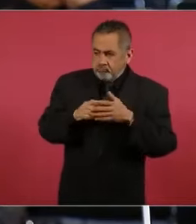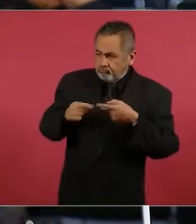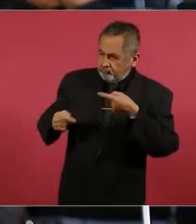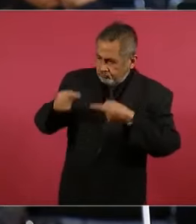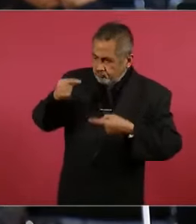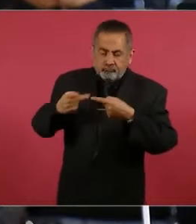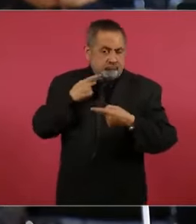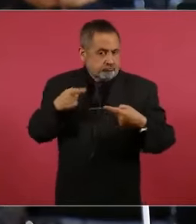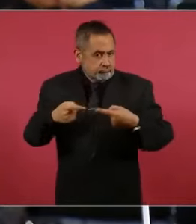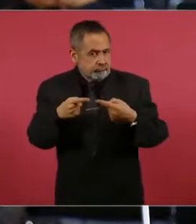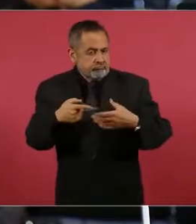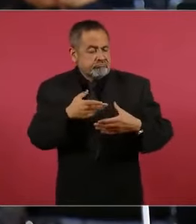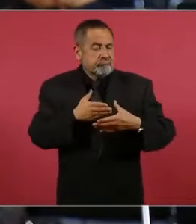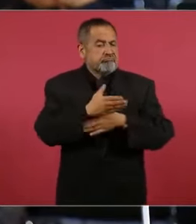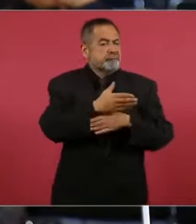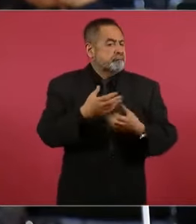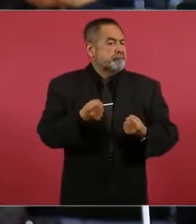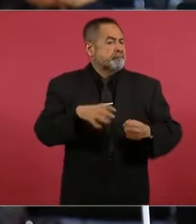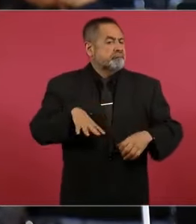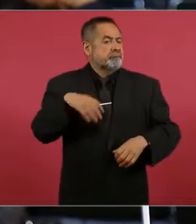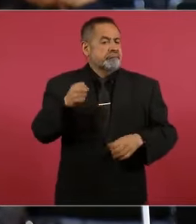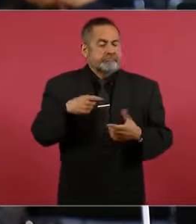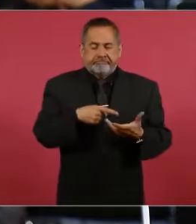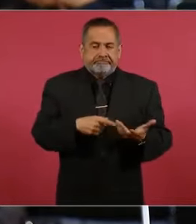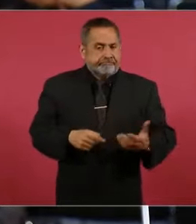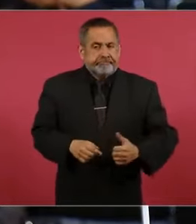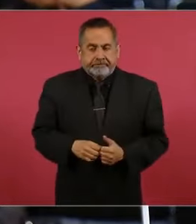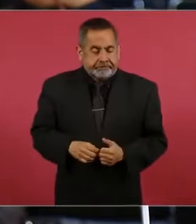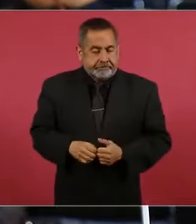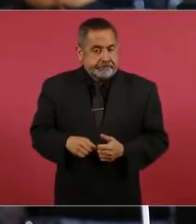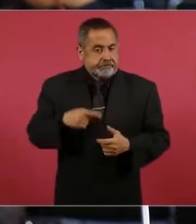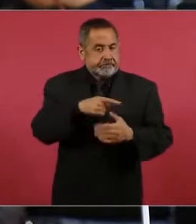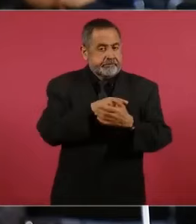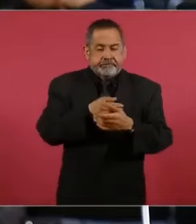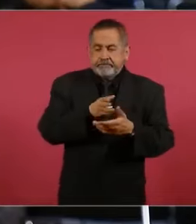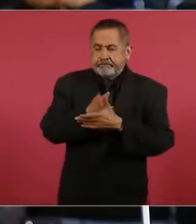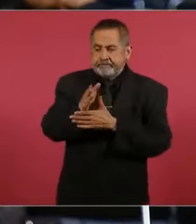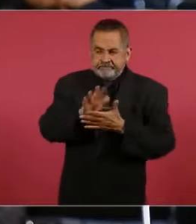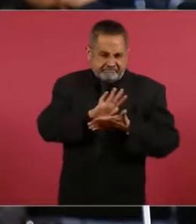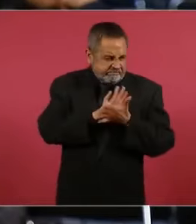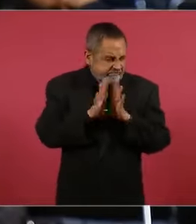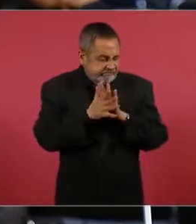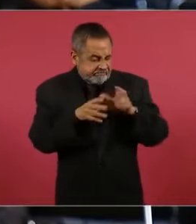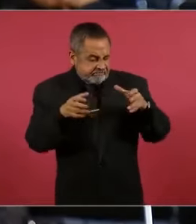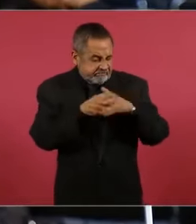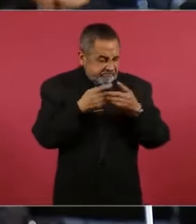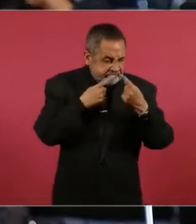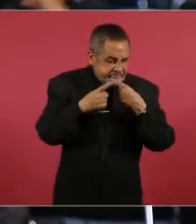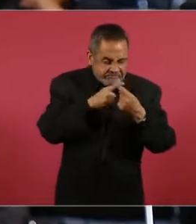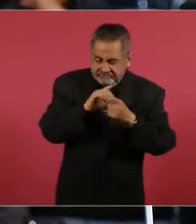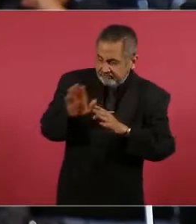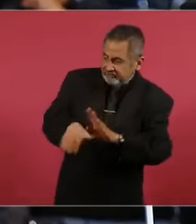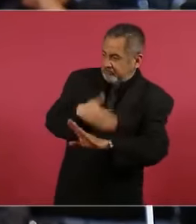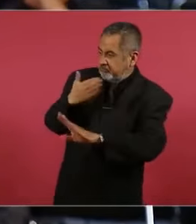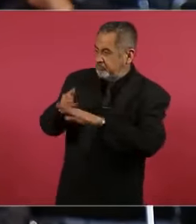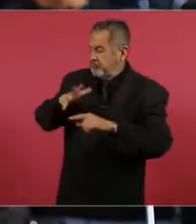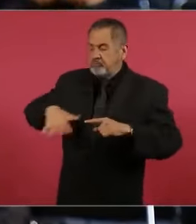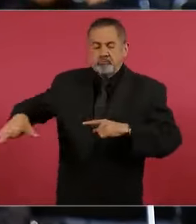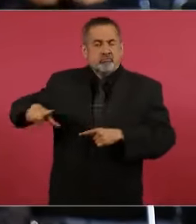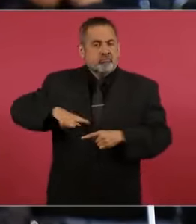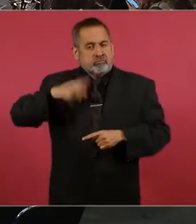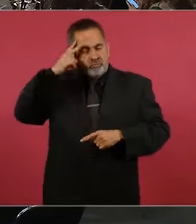y ha incursionado al terreno de la conspiración en contra del Estado